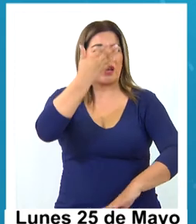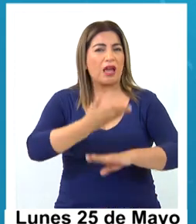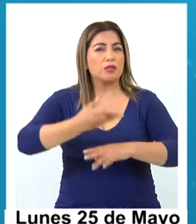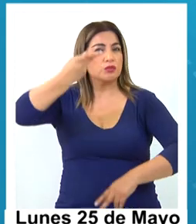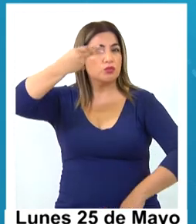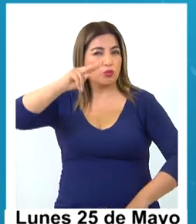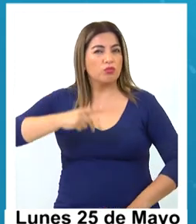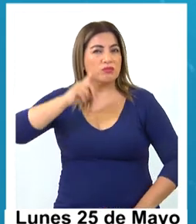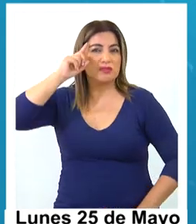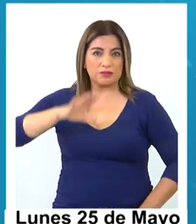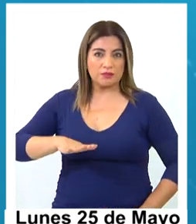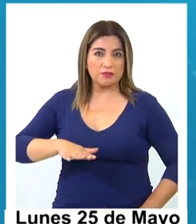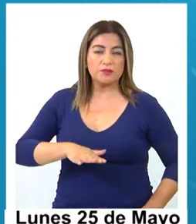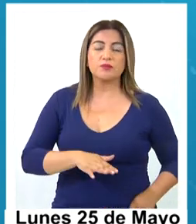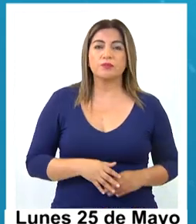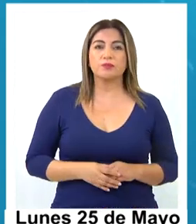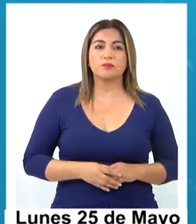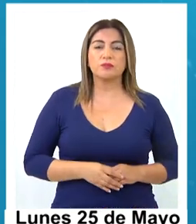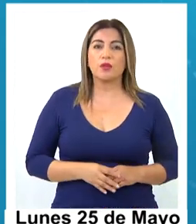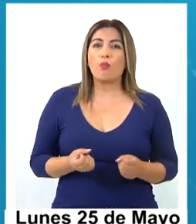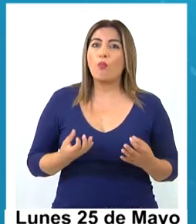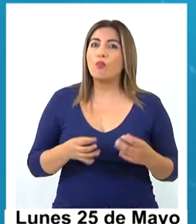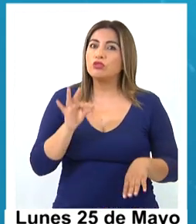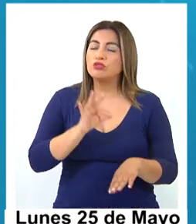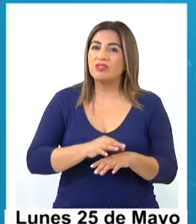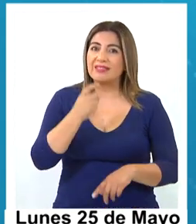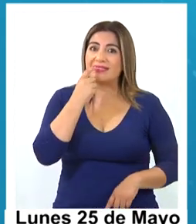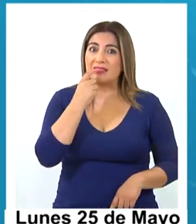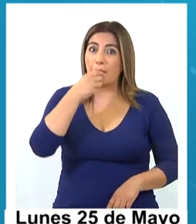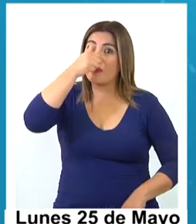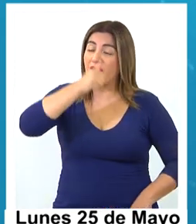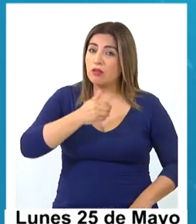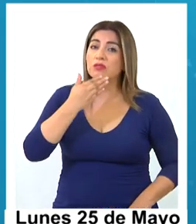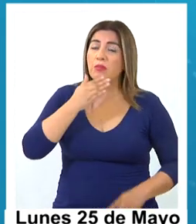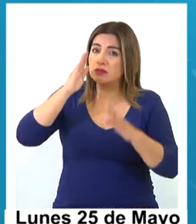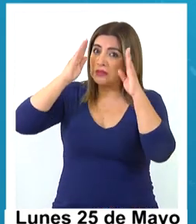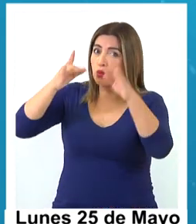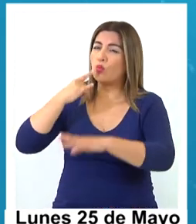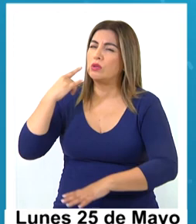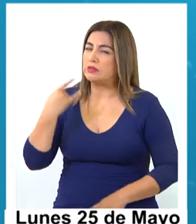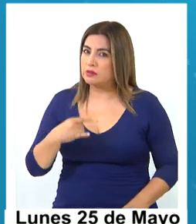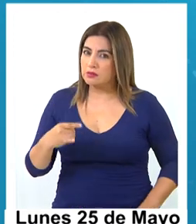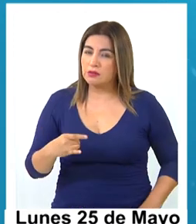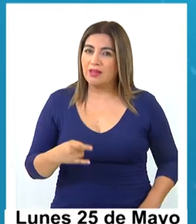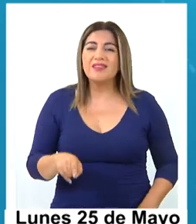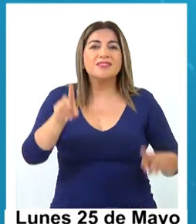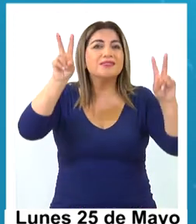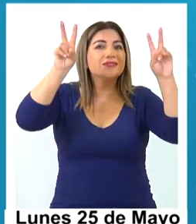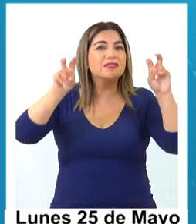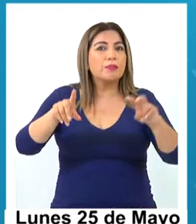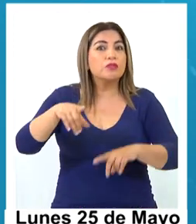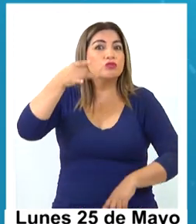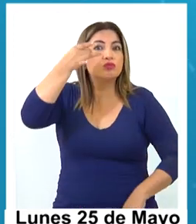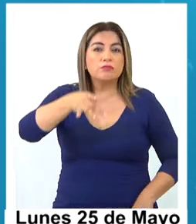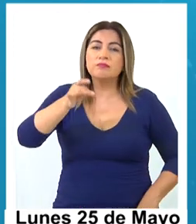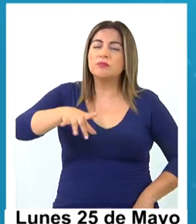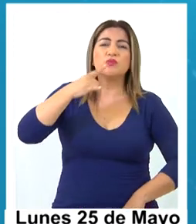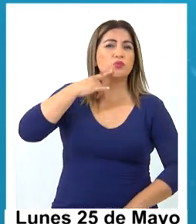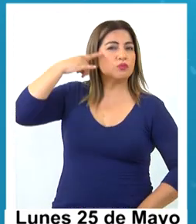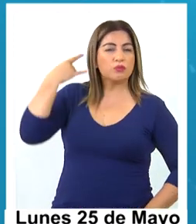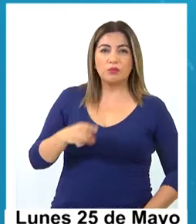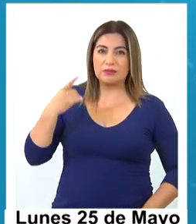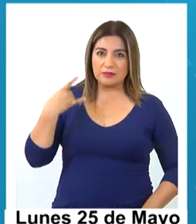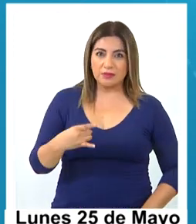el hospital también hay turnos tengo entendido y muchos dentistas de la atención privada también están atendiendo urgencia el tema que sea es